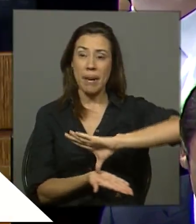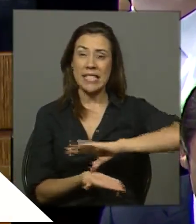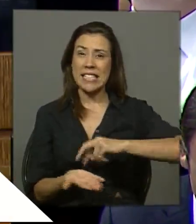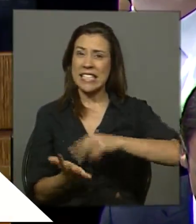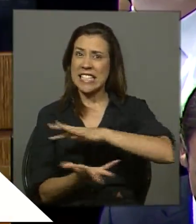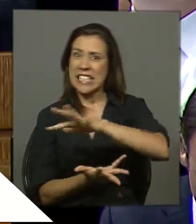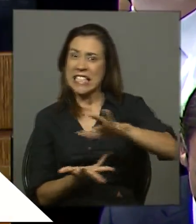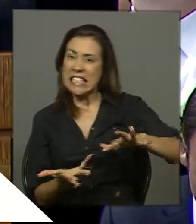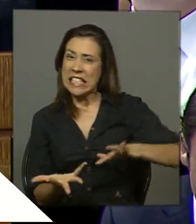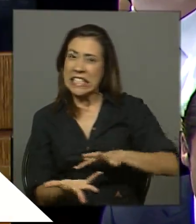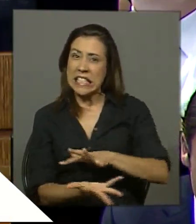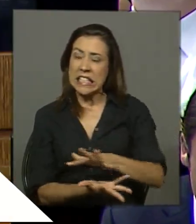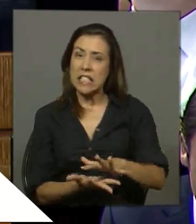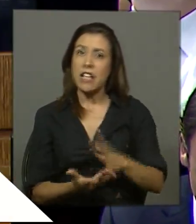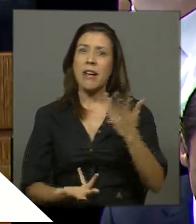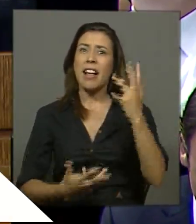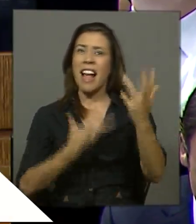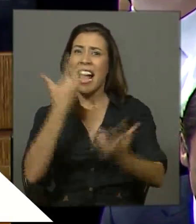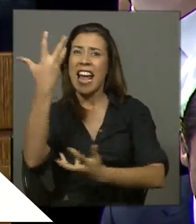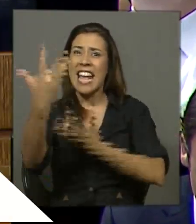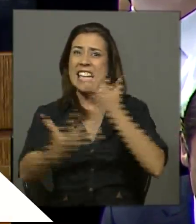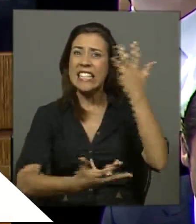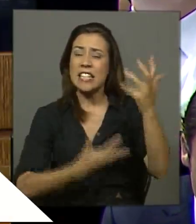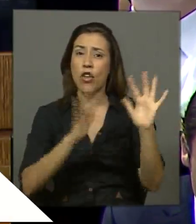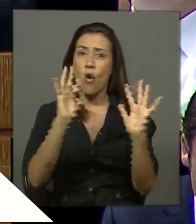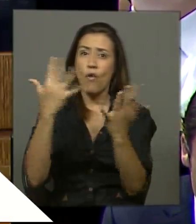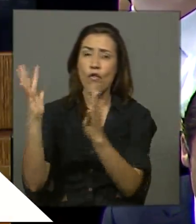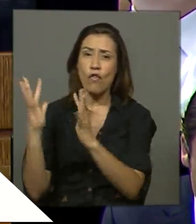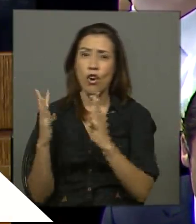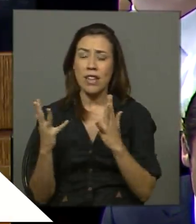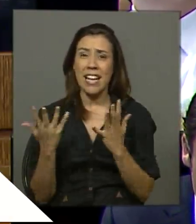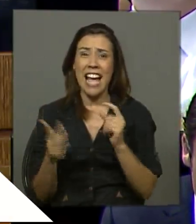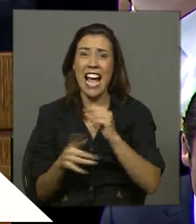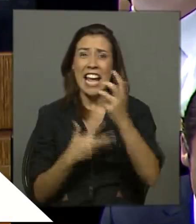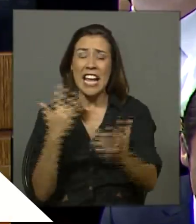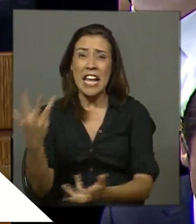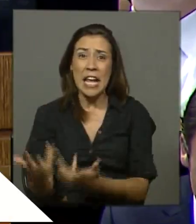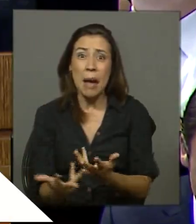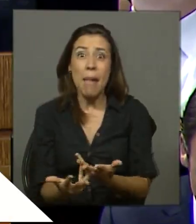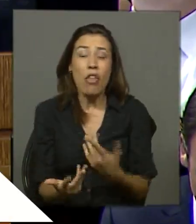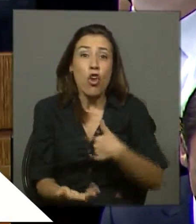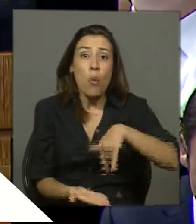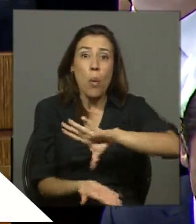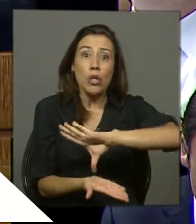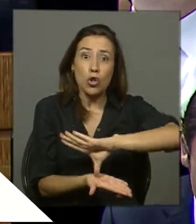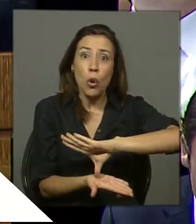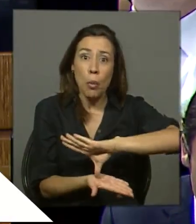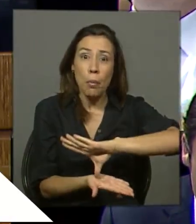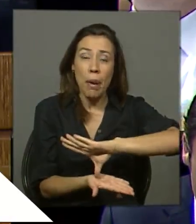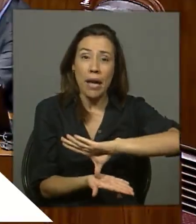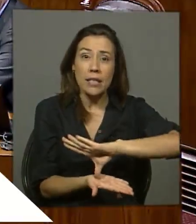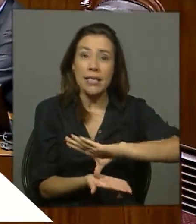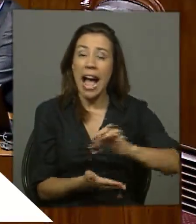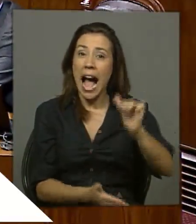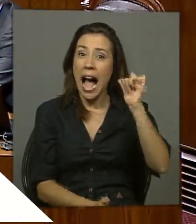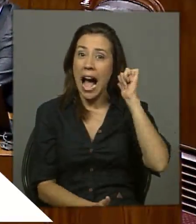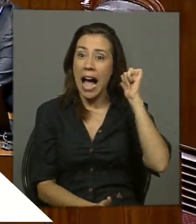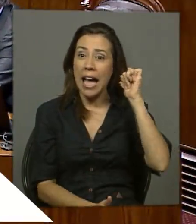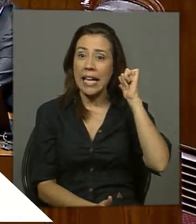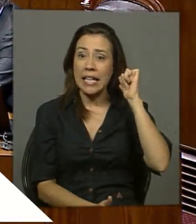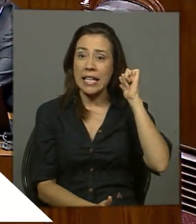crisis los incendios forestales están quemando parte de nuestro país y el día de